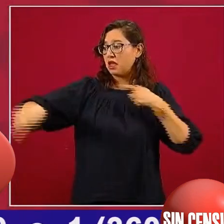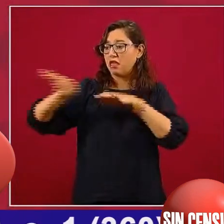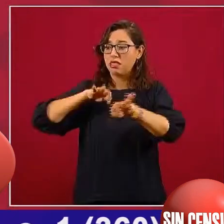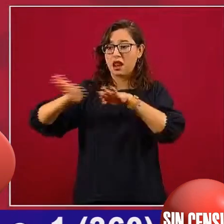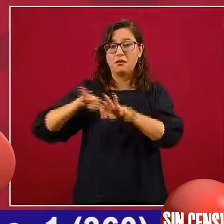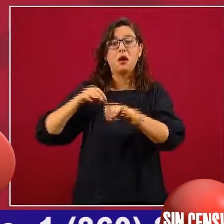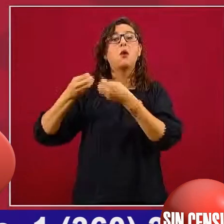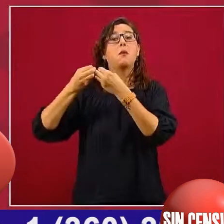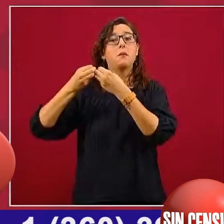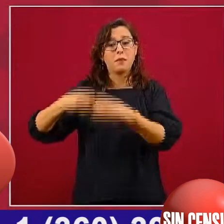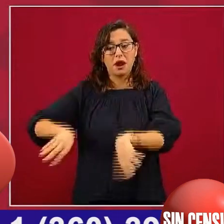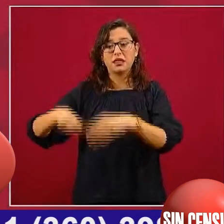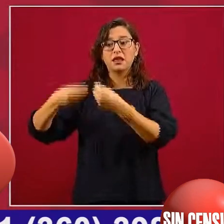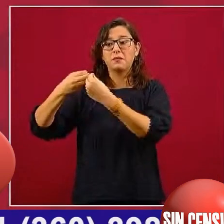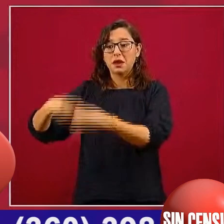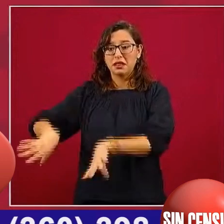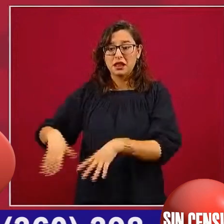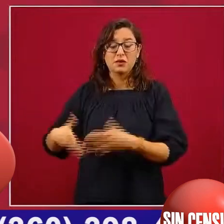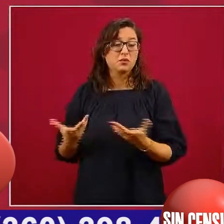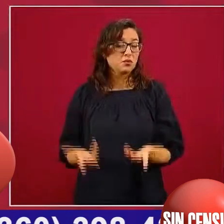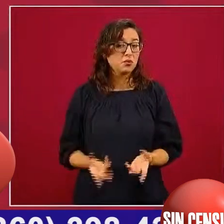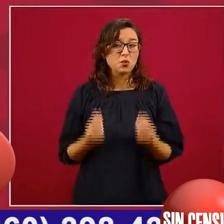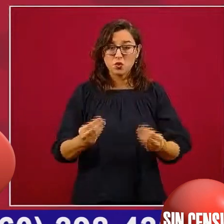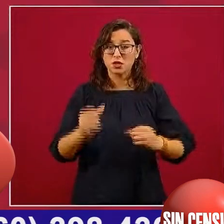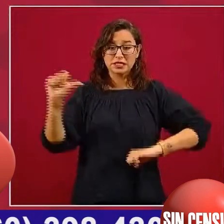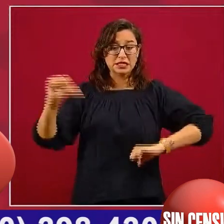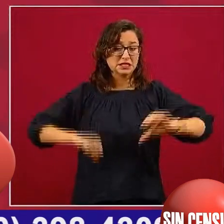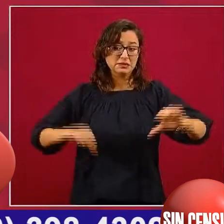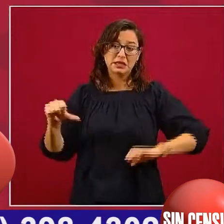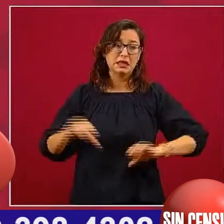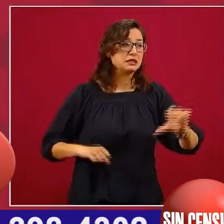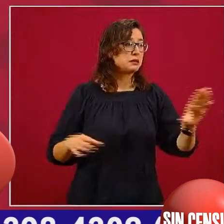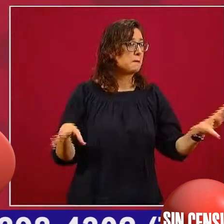Como se cerraron las actividades productivas,